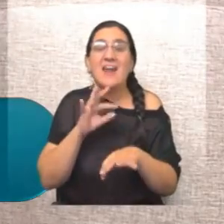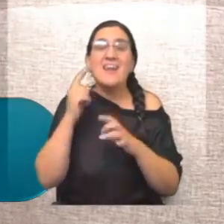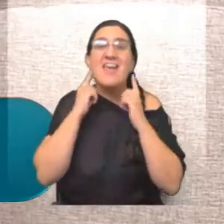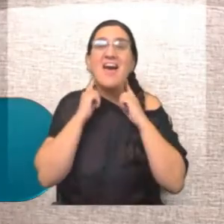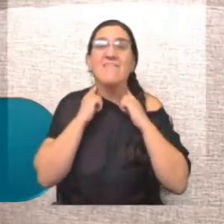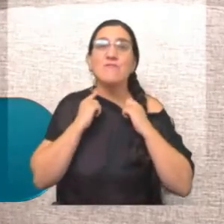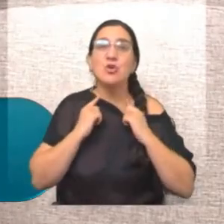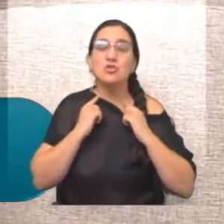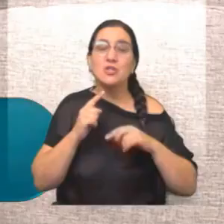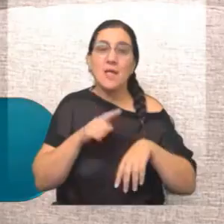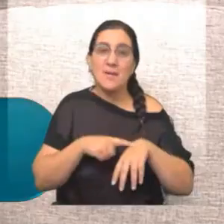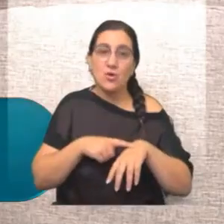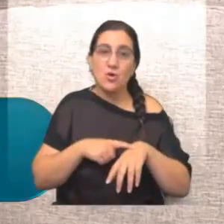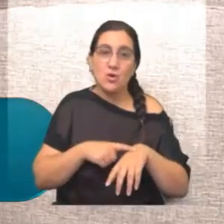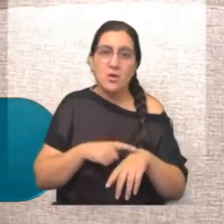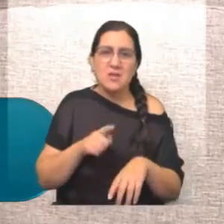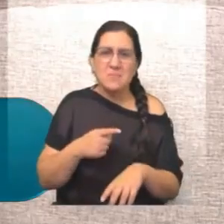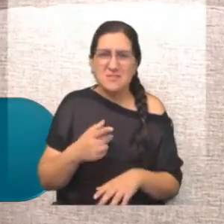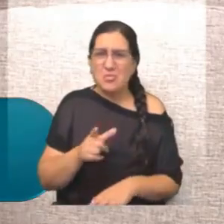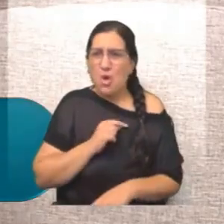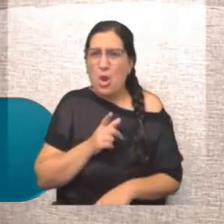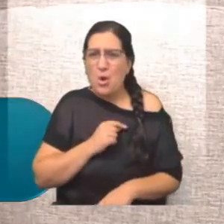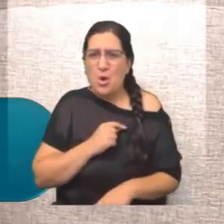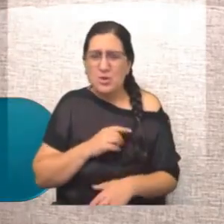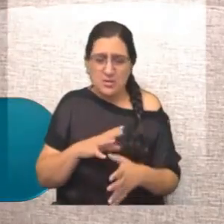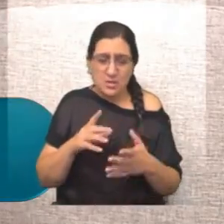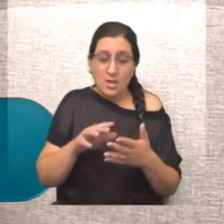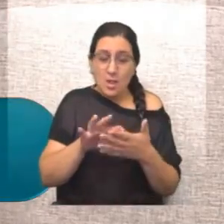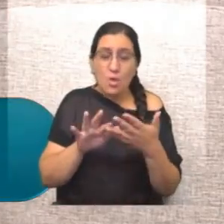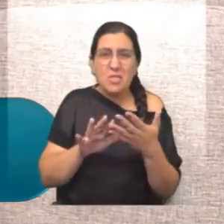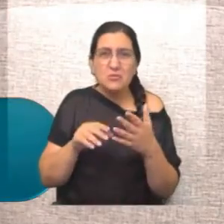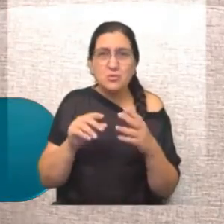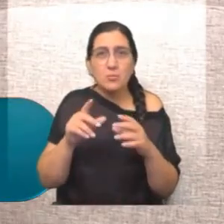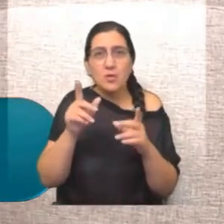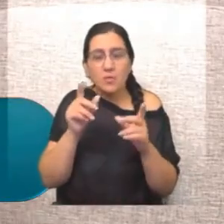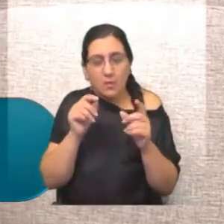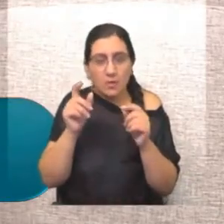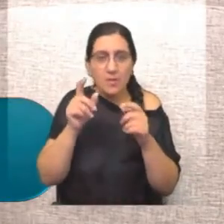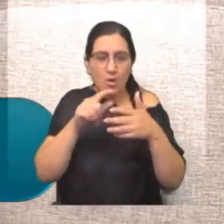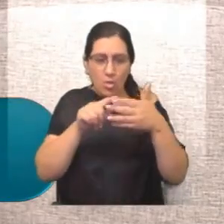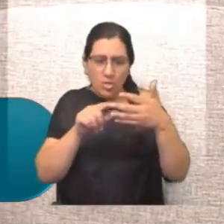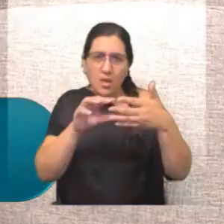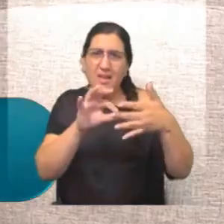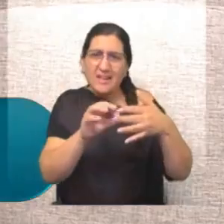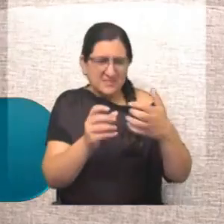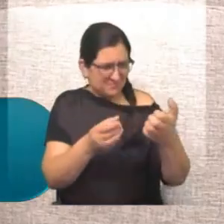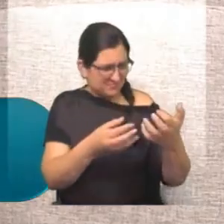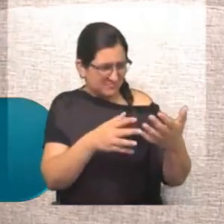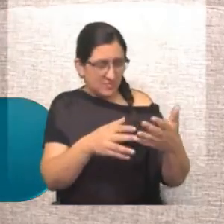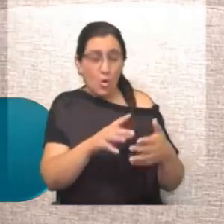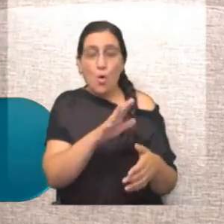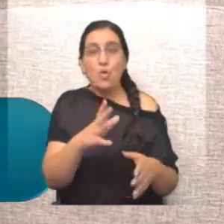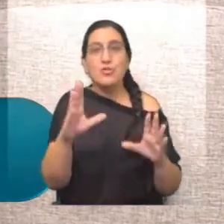la mano, y la persona después empieza con otro tipo de dolores, como que se le duermen los dedos, empiezan a pasar otras cosas, de noche hay dolor que les quema la